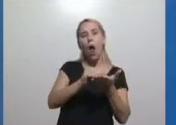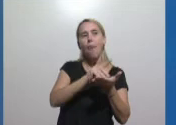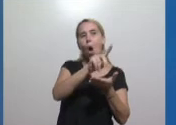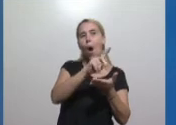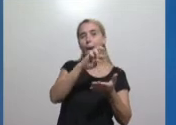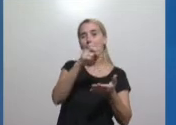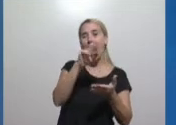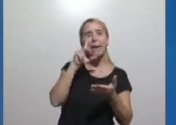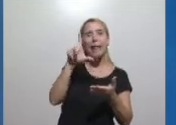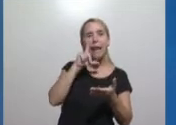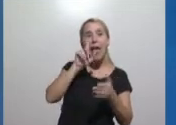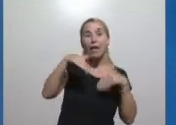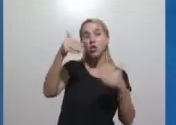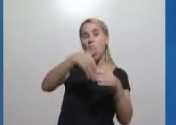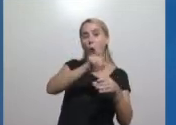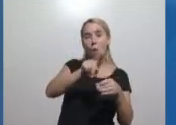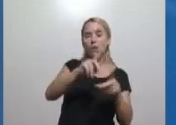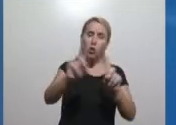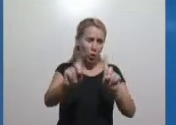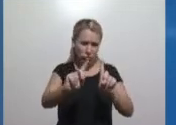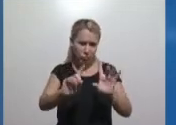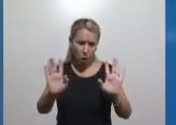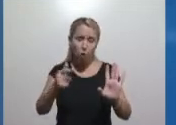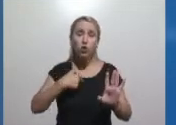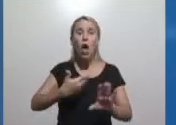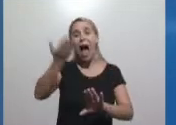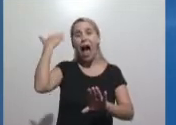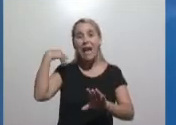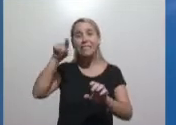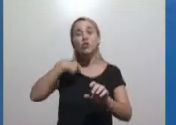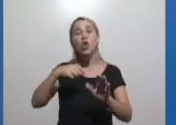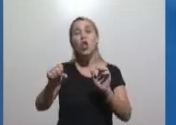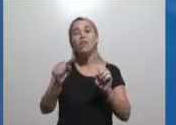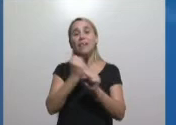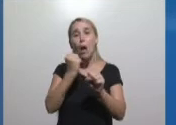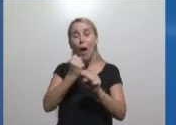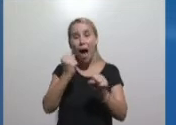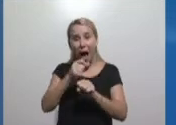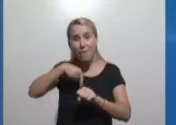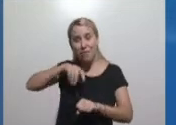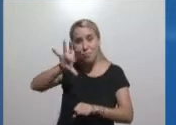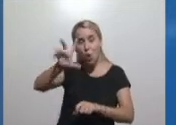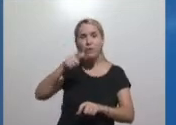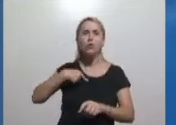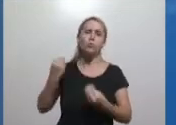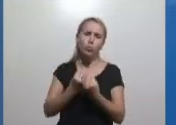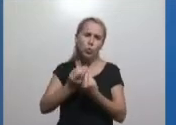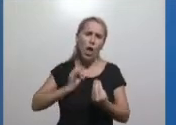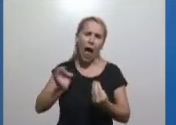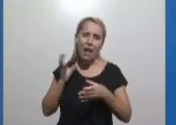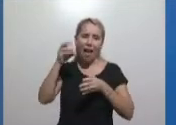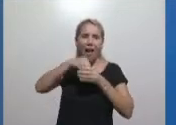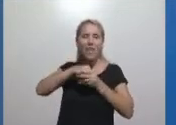Parrilli, sino que porque yo en mi gestión anterior como legislador provincial integré durante muchos años el Consejo